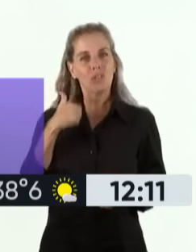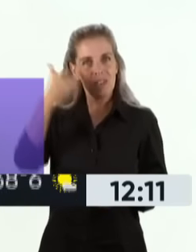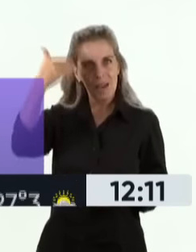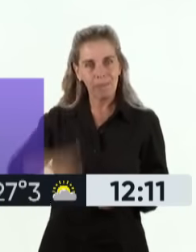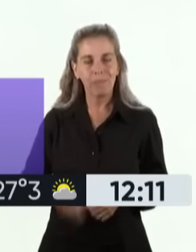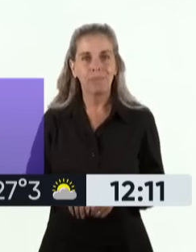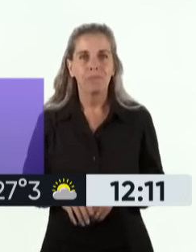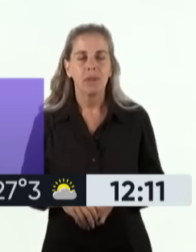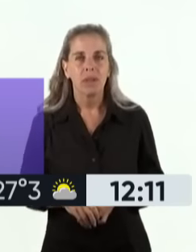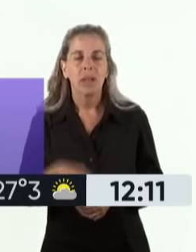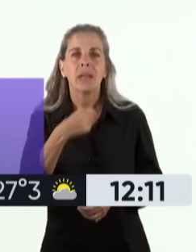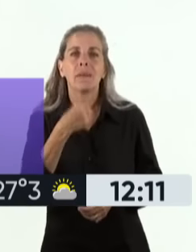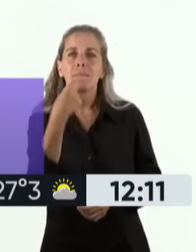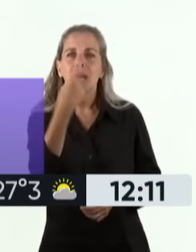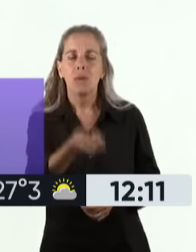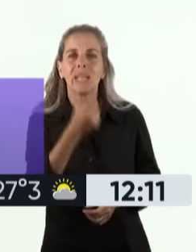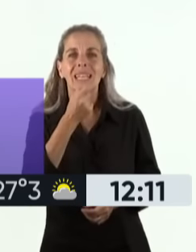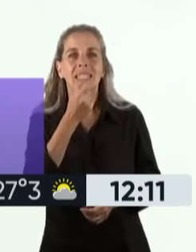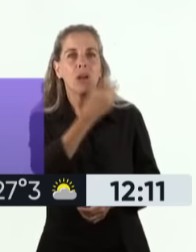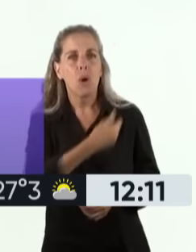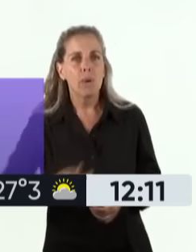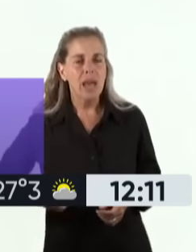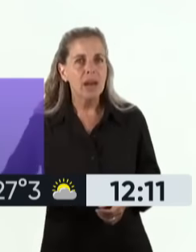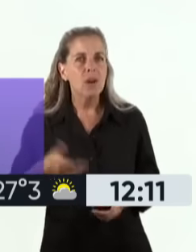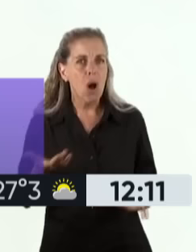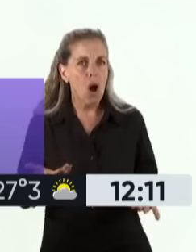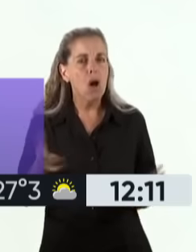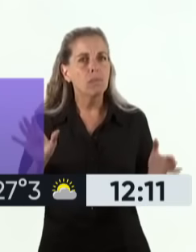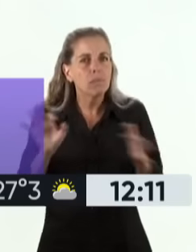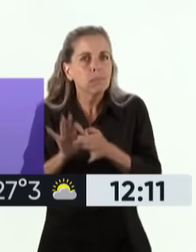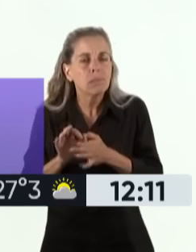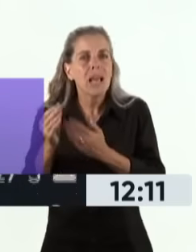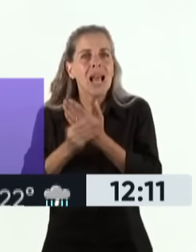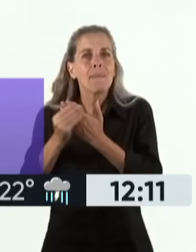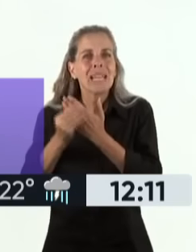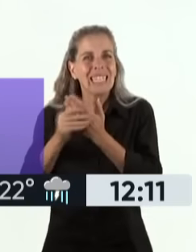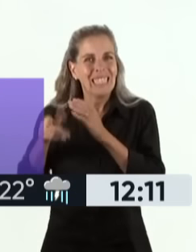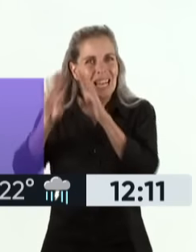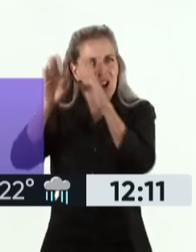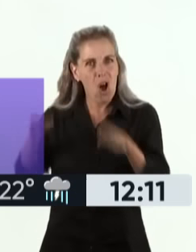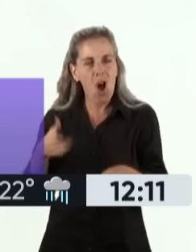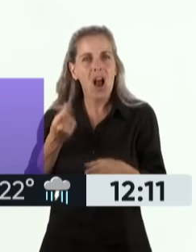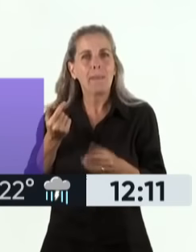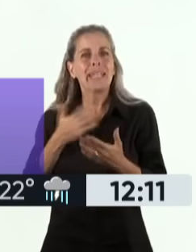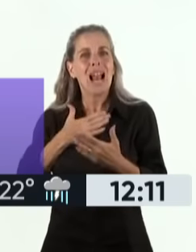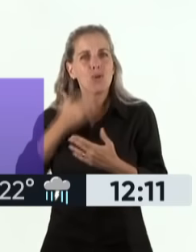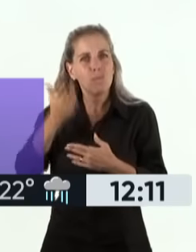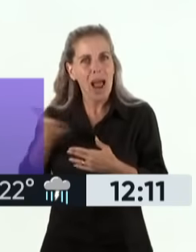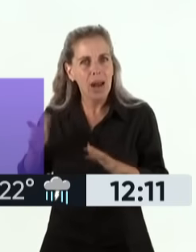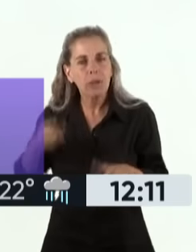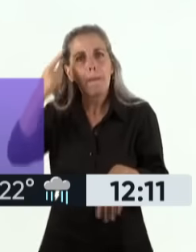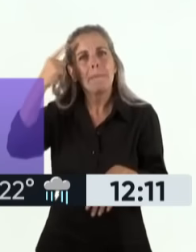argentinas quería consultarles si el gobierno vía el Ministerio de capital humano tiene previsto algún tipo de